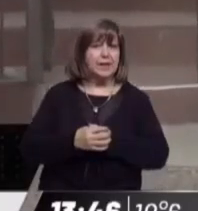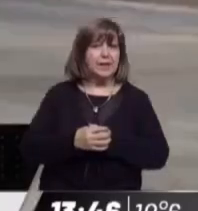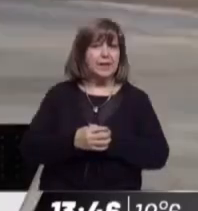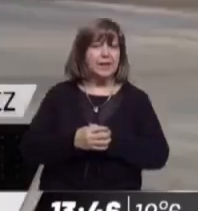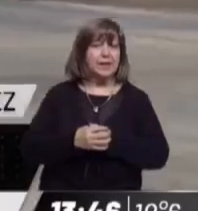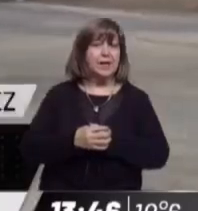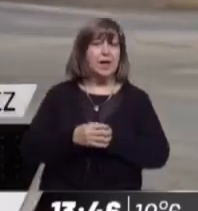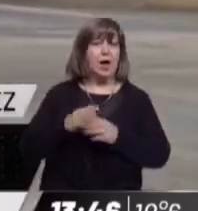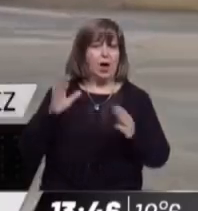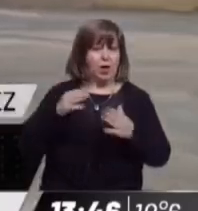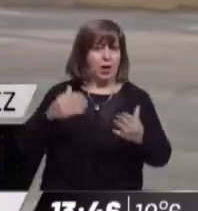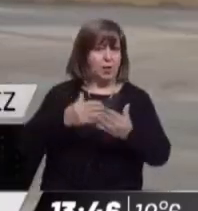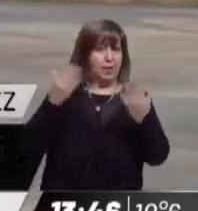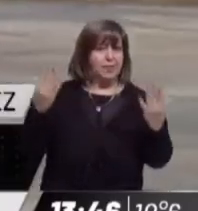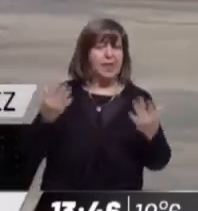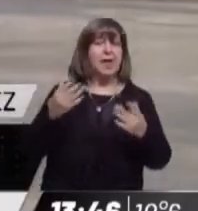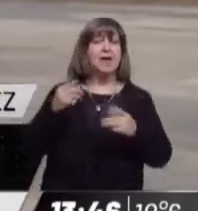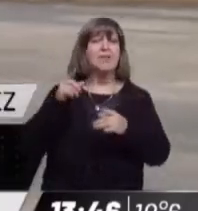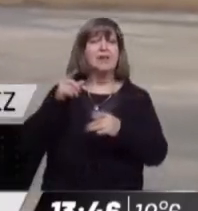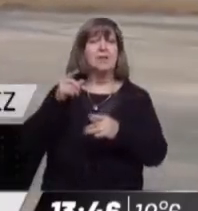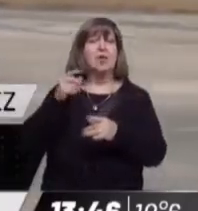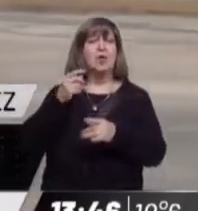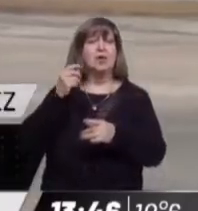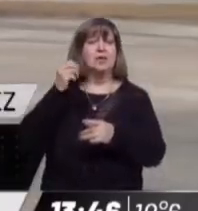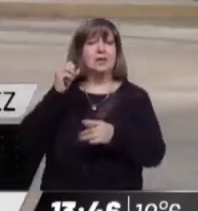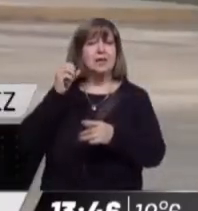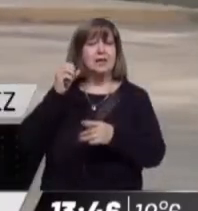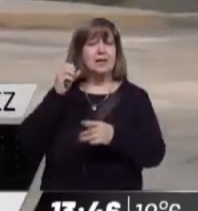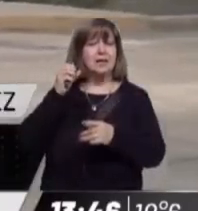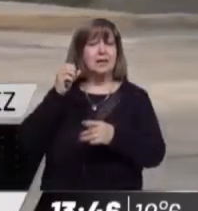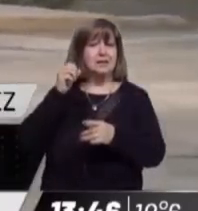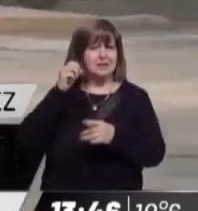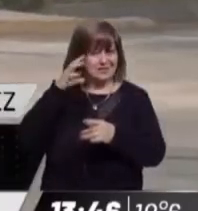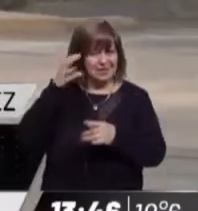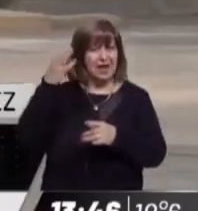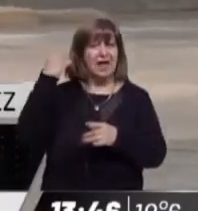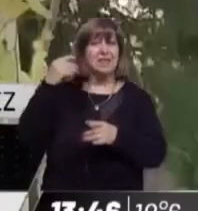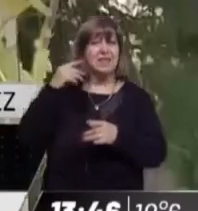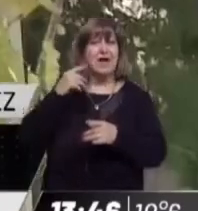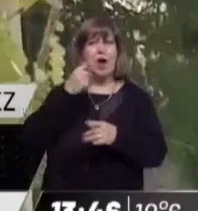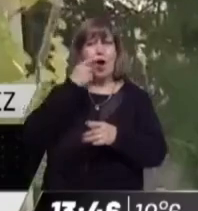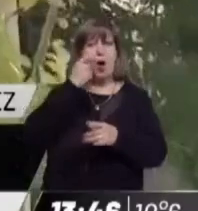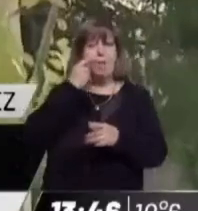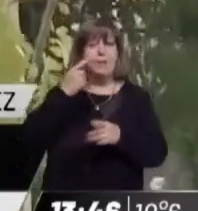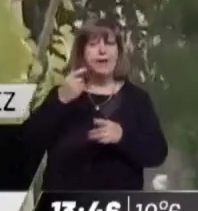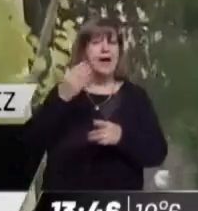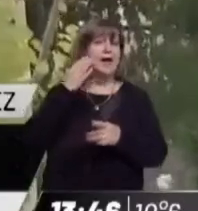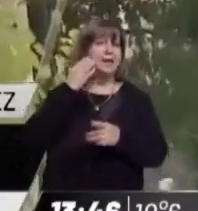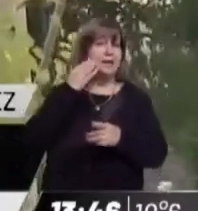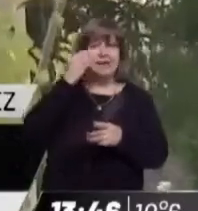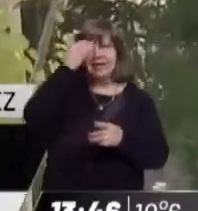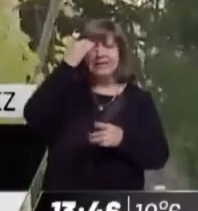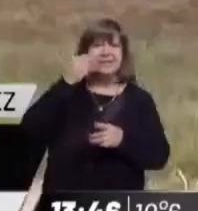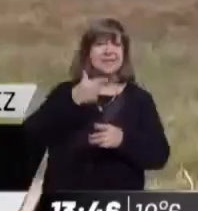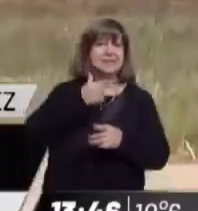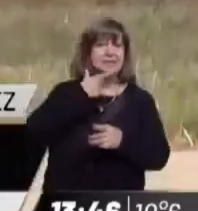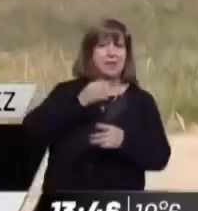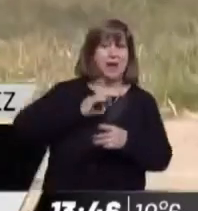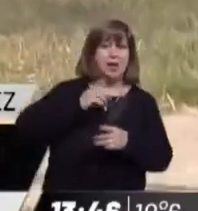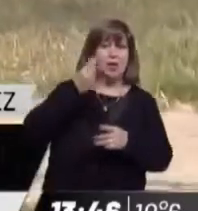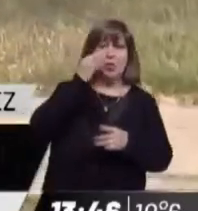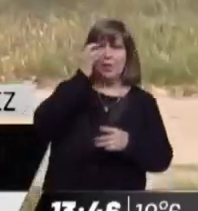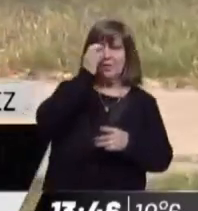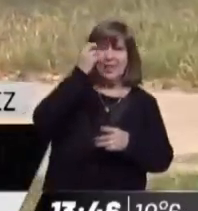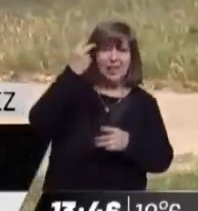vamos a hablar acerca del crimen de Emilio Jiménez, que ustedes se recordarán que fue asesinado en la tarde del 15 de septiembre de